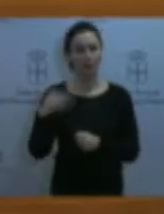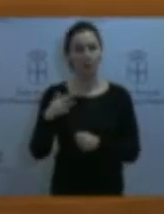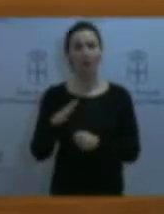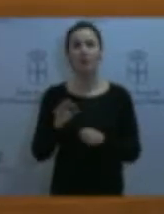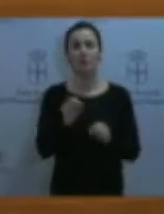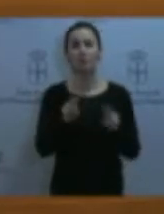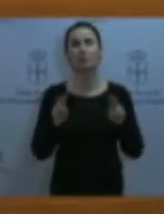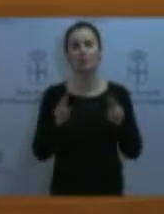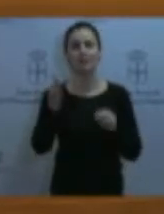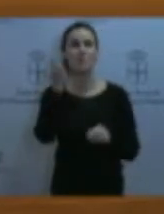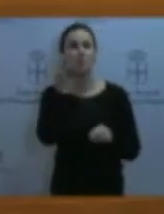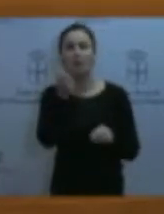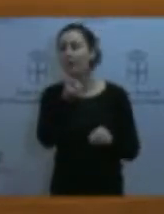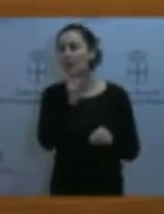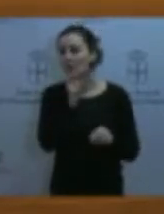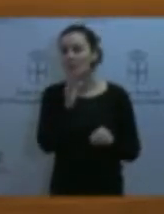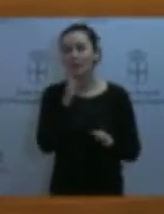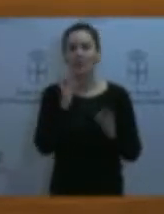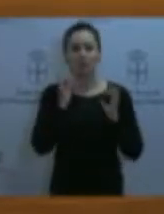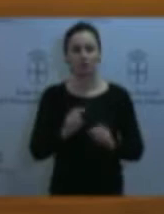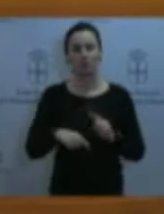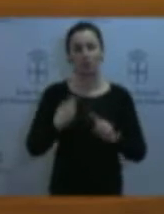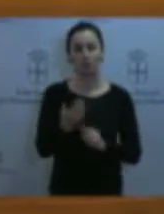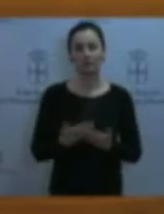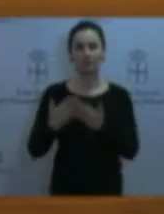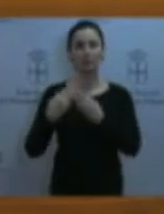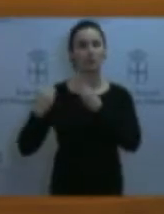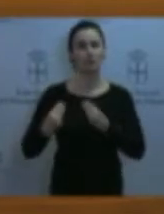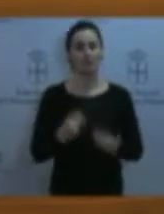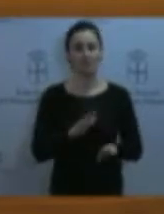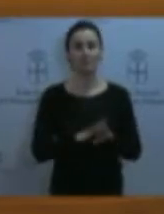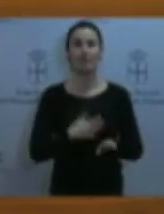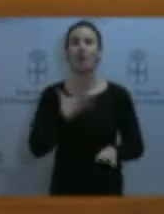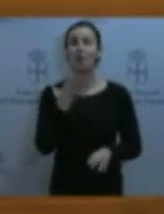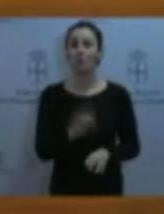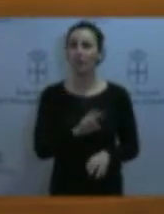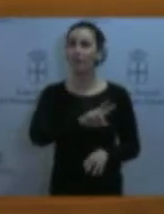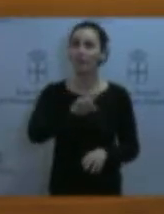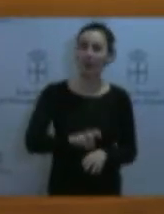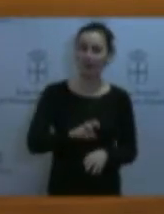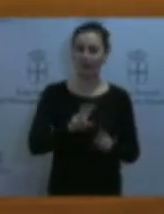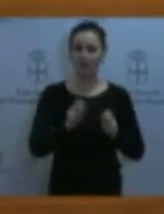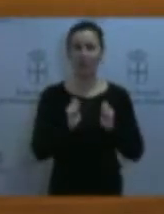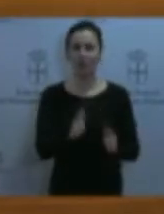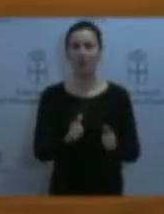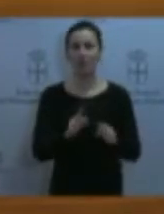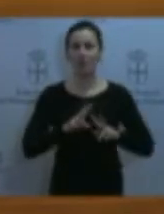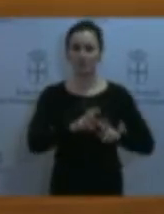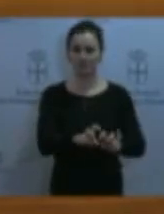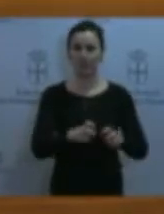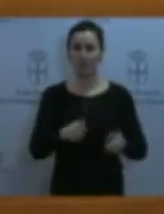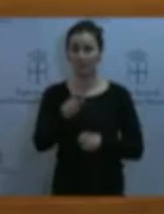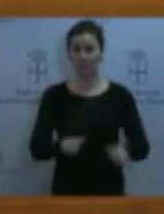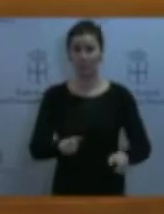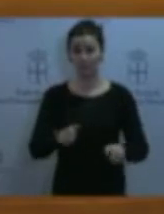estudios posteriores que puedan ser dignos de tal nombre. El despoblamiento no puede estructurarse